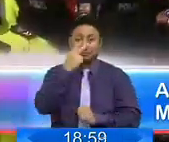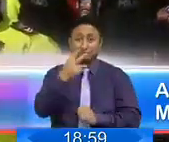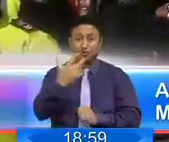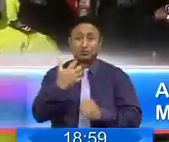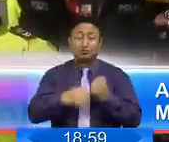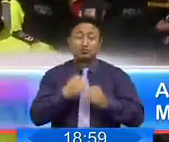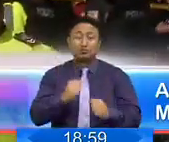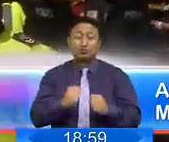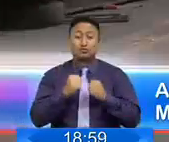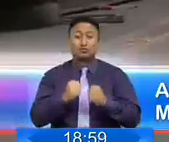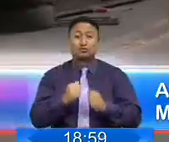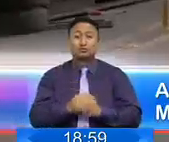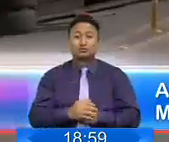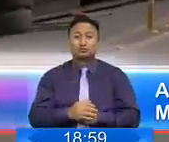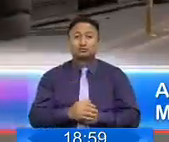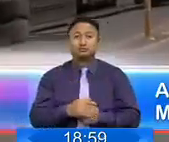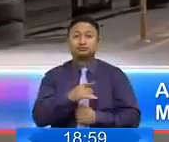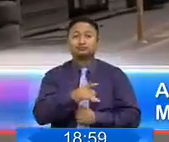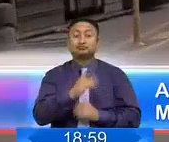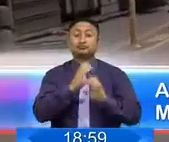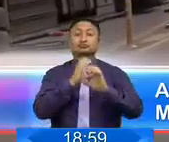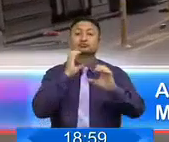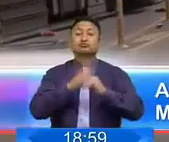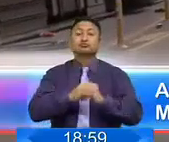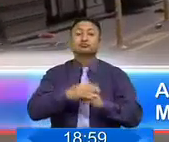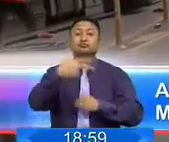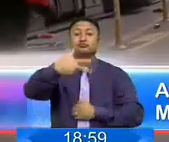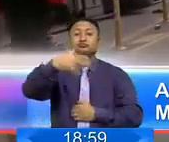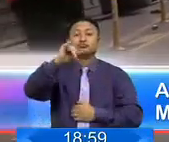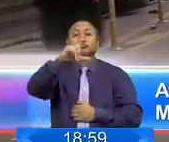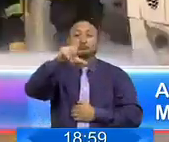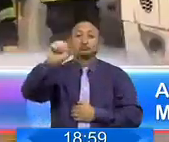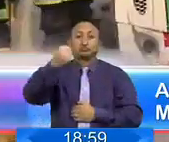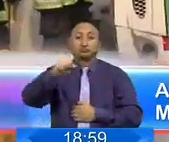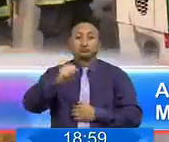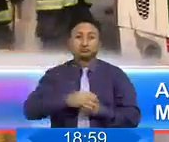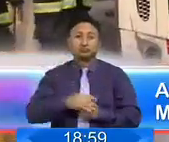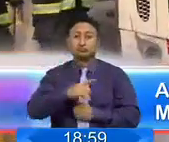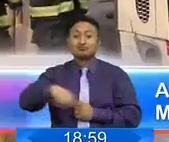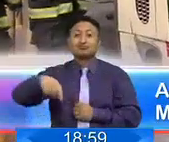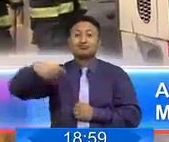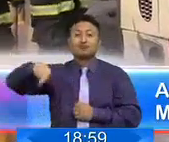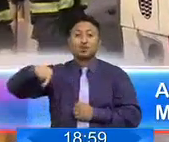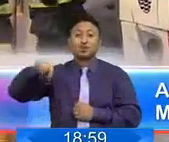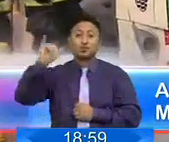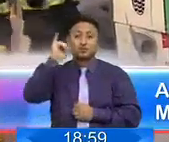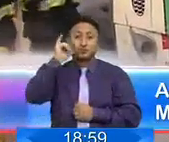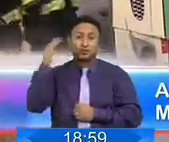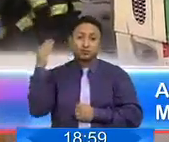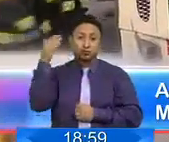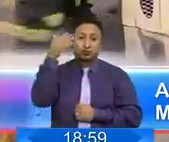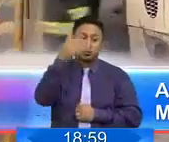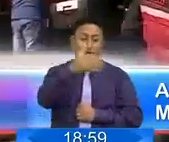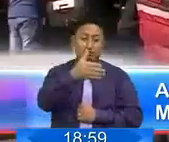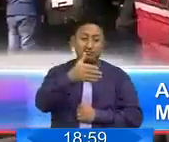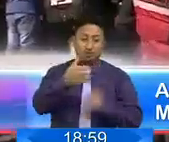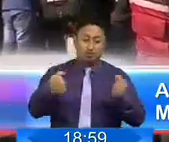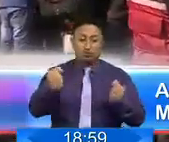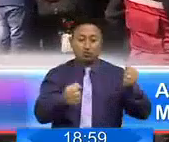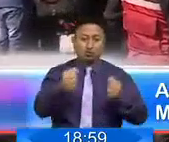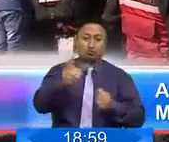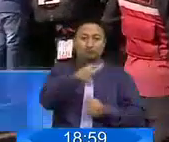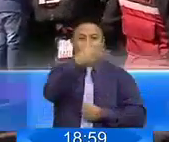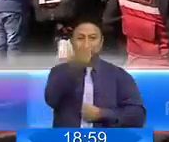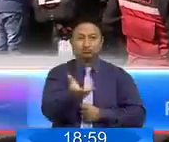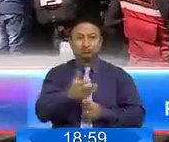del accidente. La unidad de la cooperativa Los Chillos, que cubría la ruta Quitumbe-Sangolquí, perdió pista y terminó volcada. Hemos sacado del